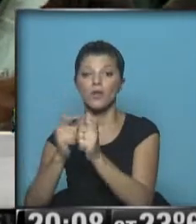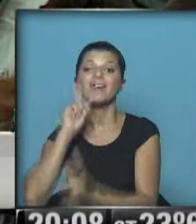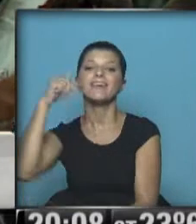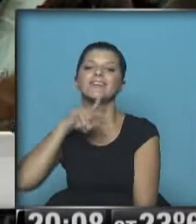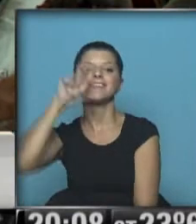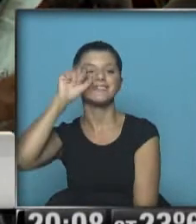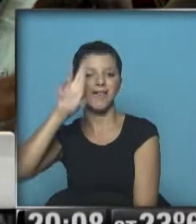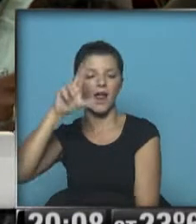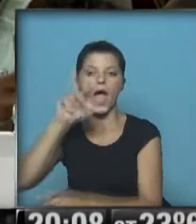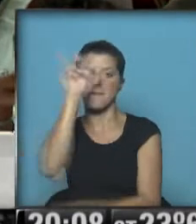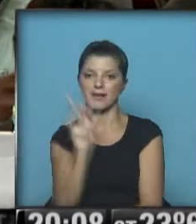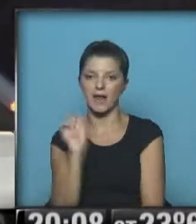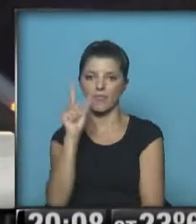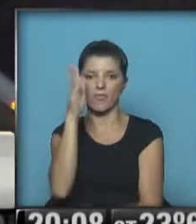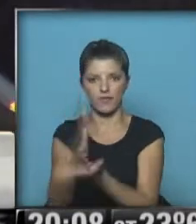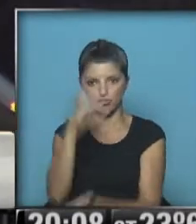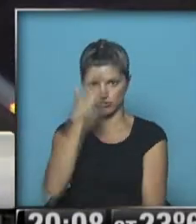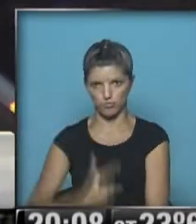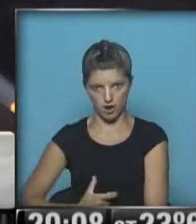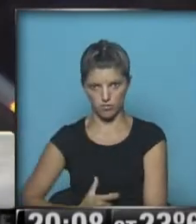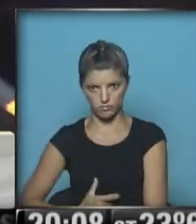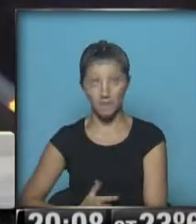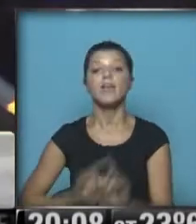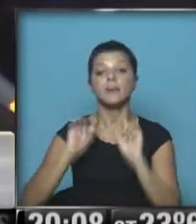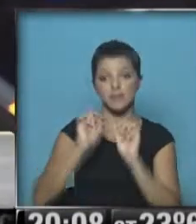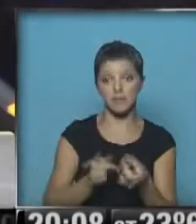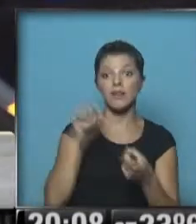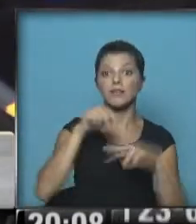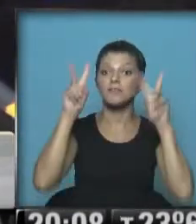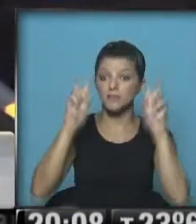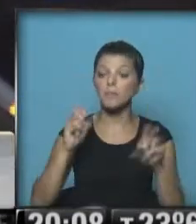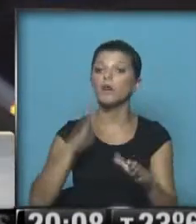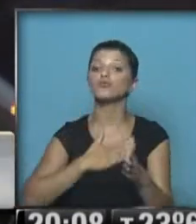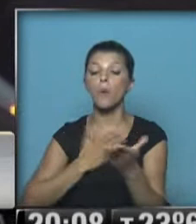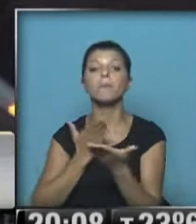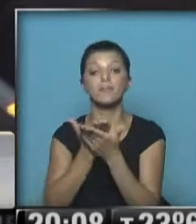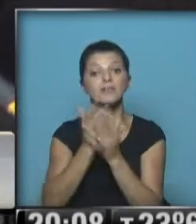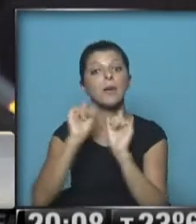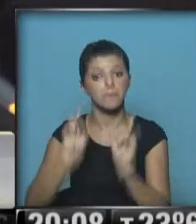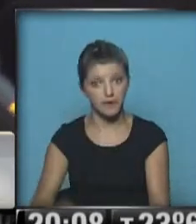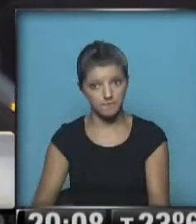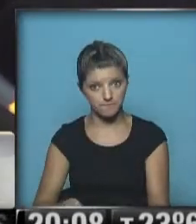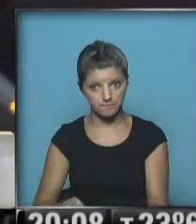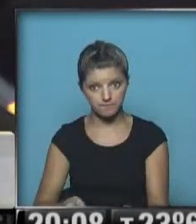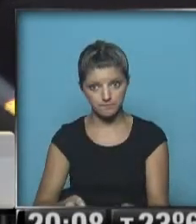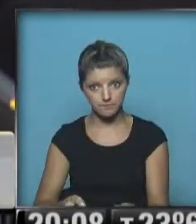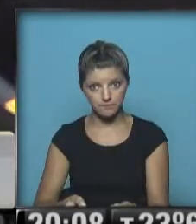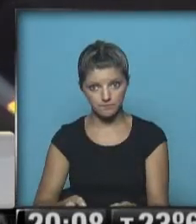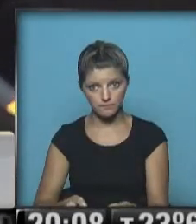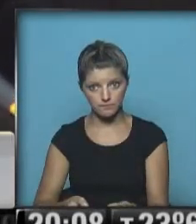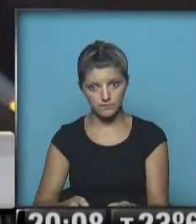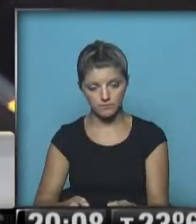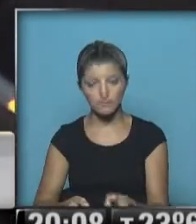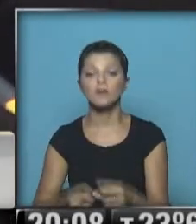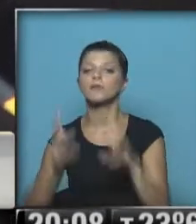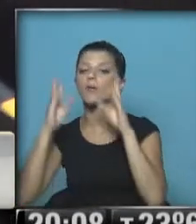humanos y además particularmente en este caso he solicitado también que se evalúe la pertinencia